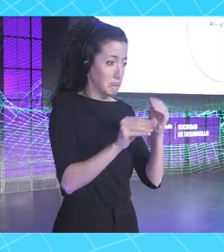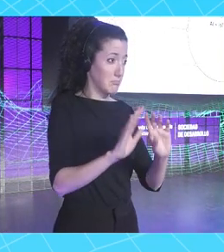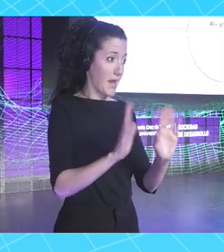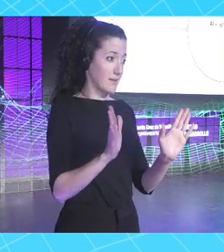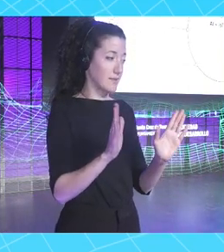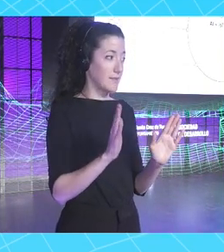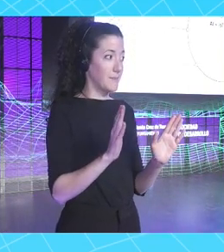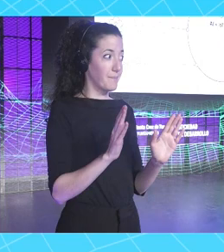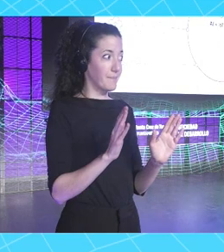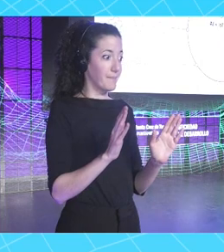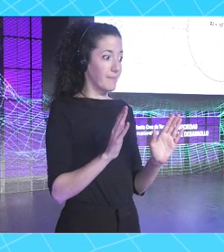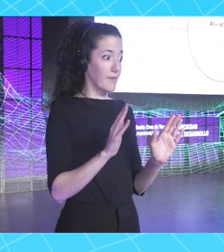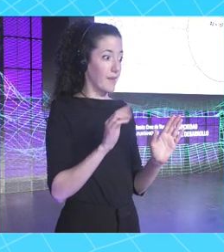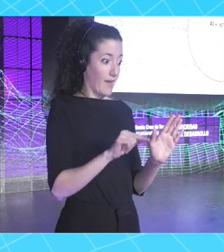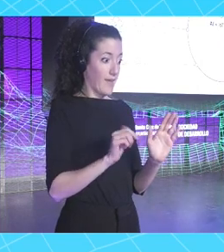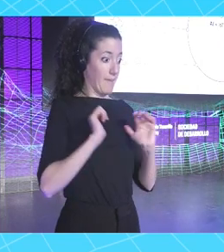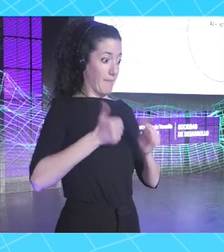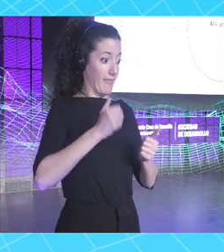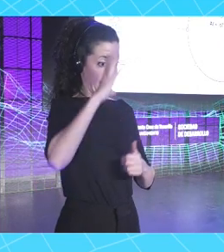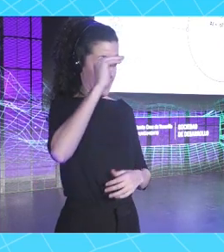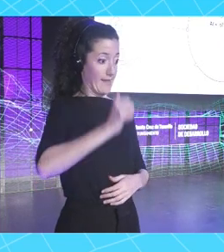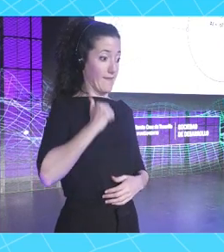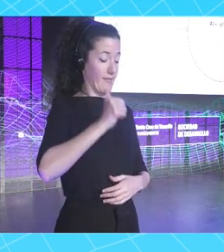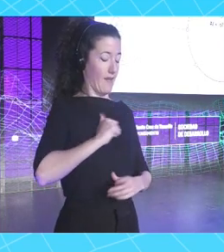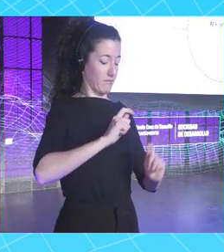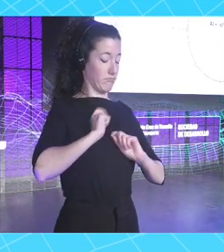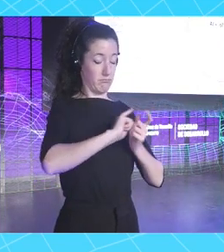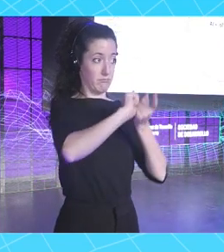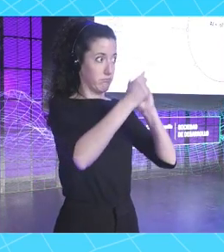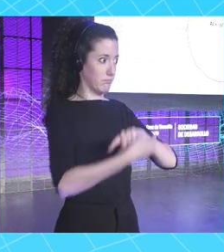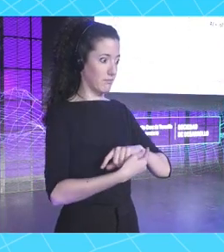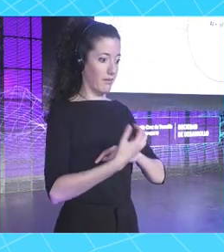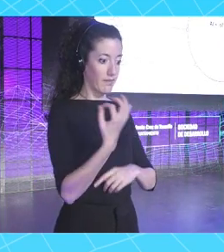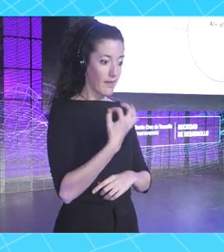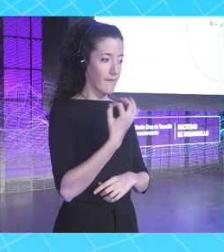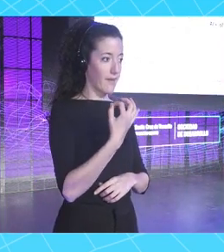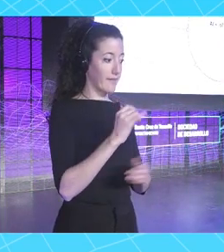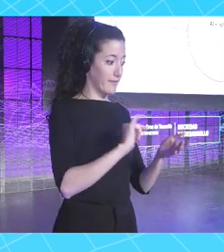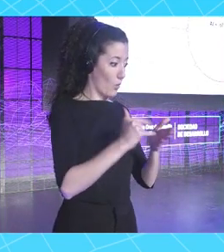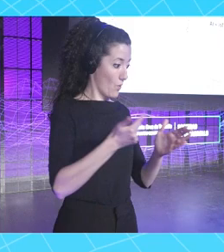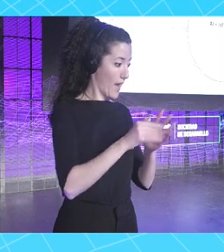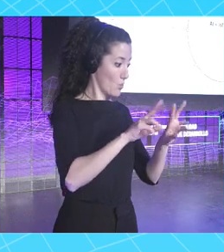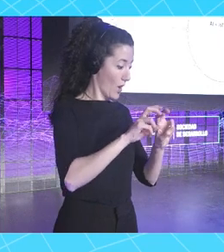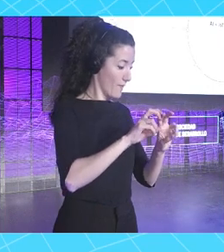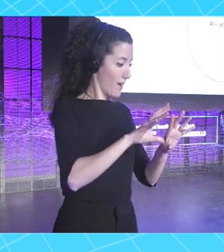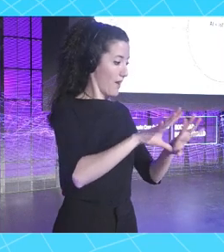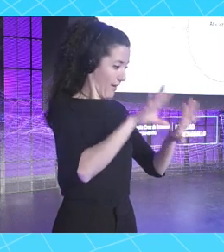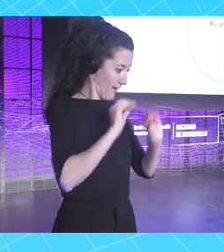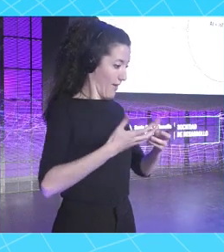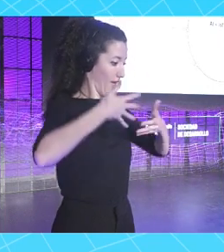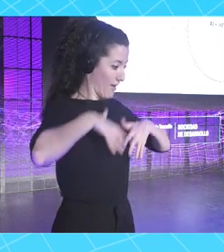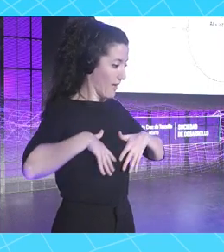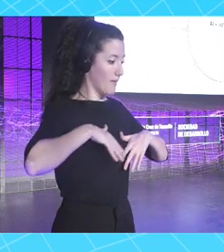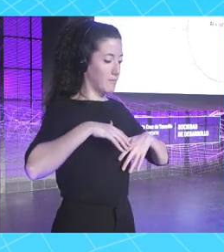sino capaces de integrarla dentro de los productos que nosotros estábamos haciendo para lo cual había que contratar nuevos perfiles